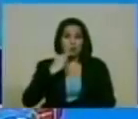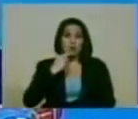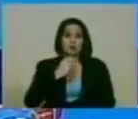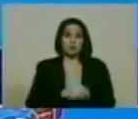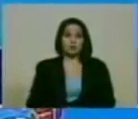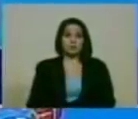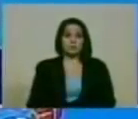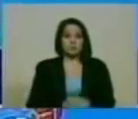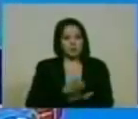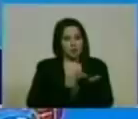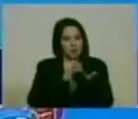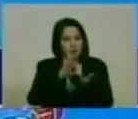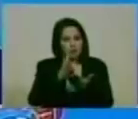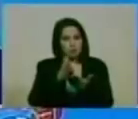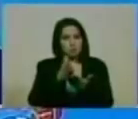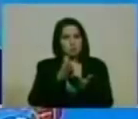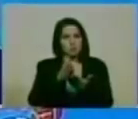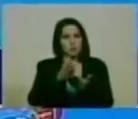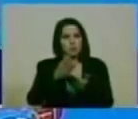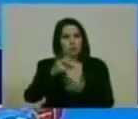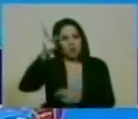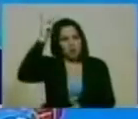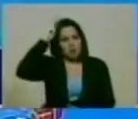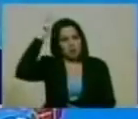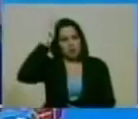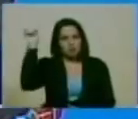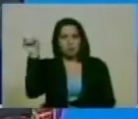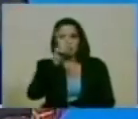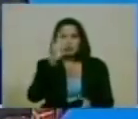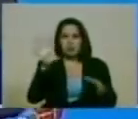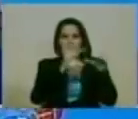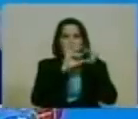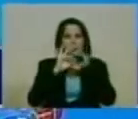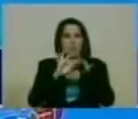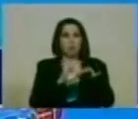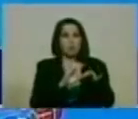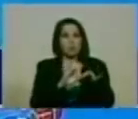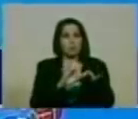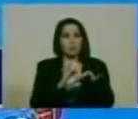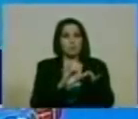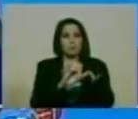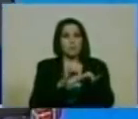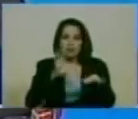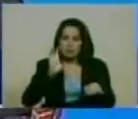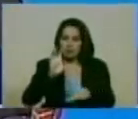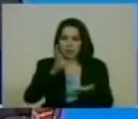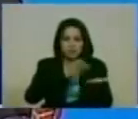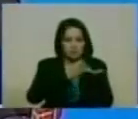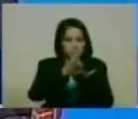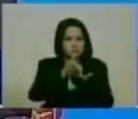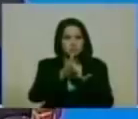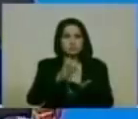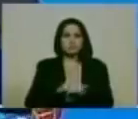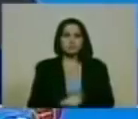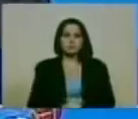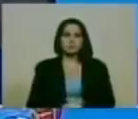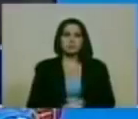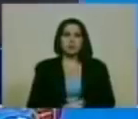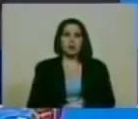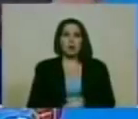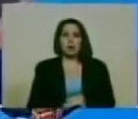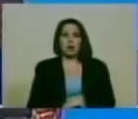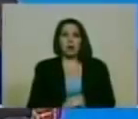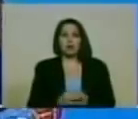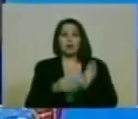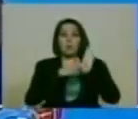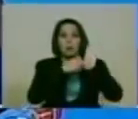el camino del socialismo indo-venezolano. Este es el camino de la patria que nos va a ir